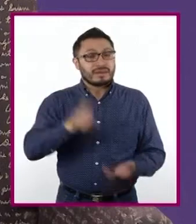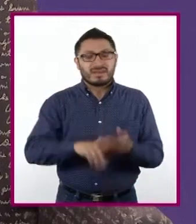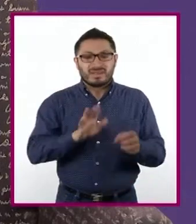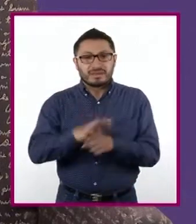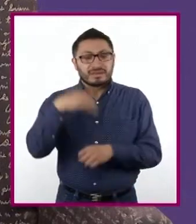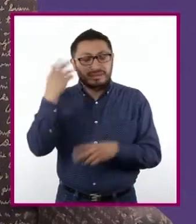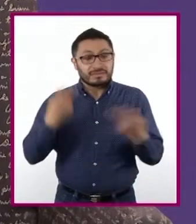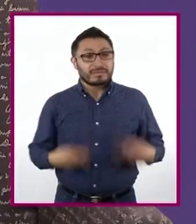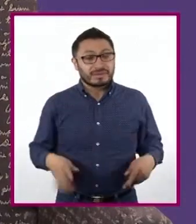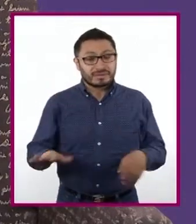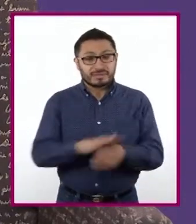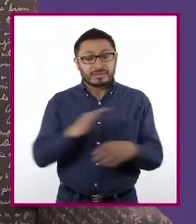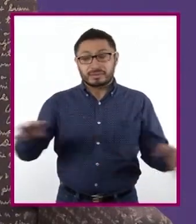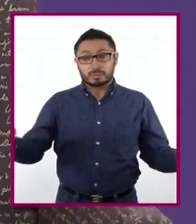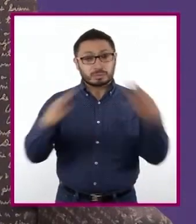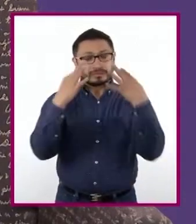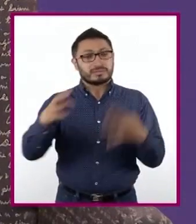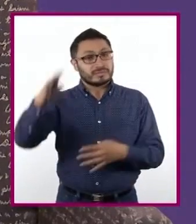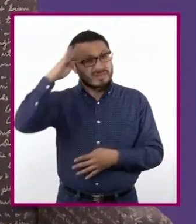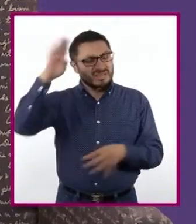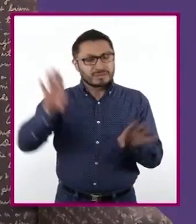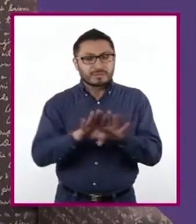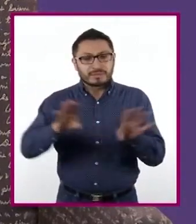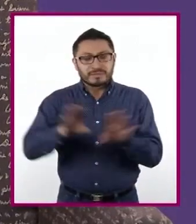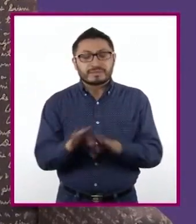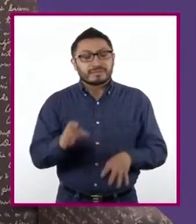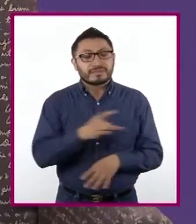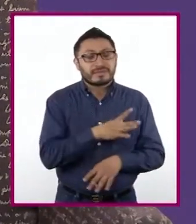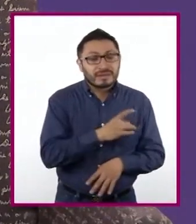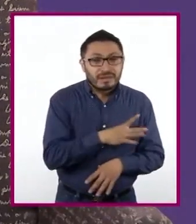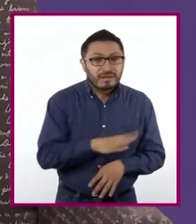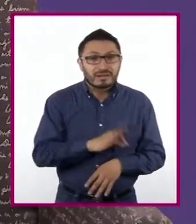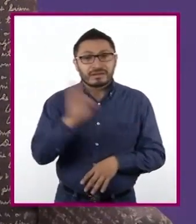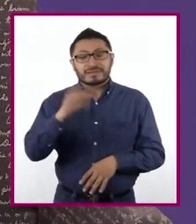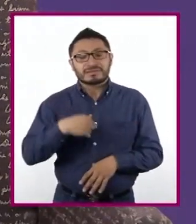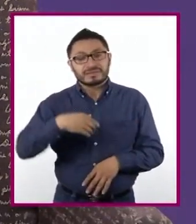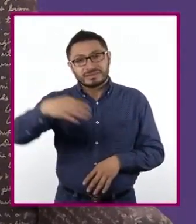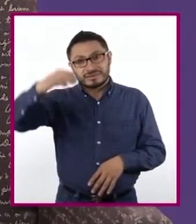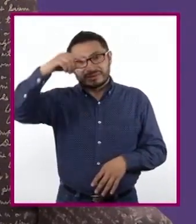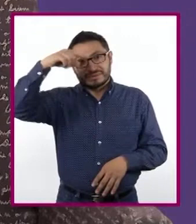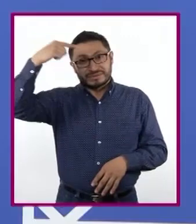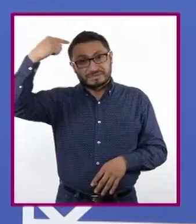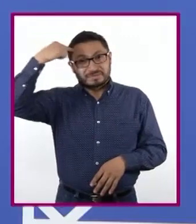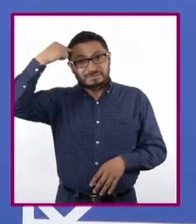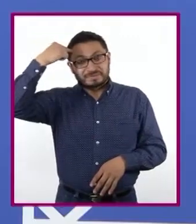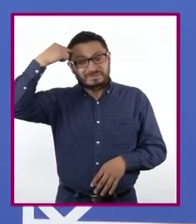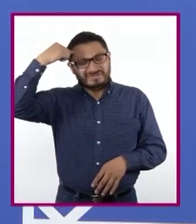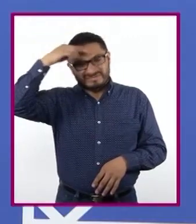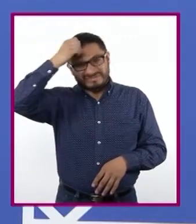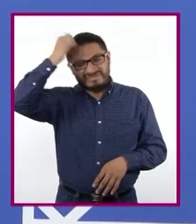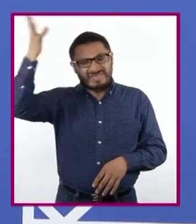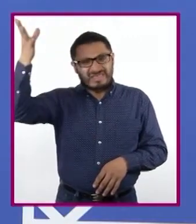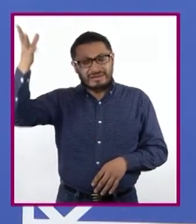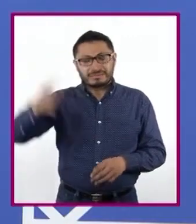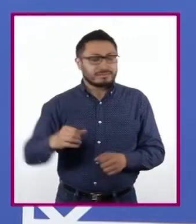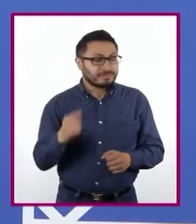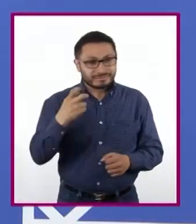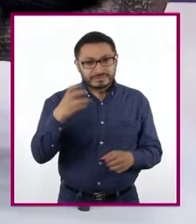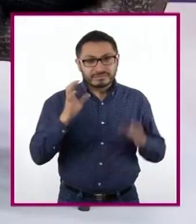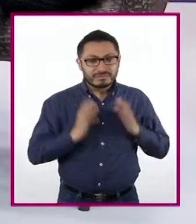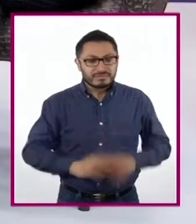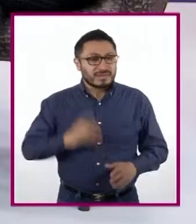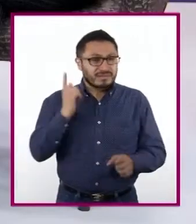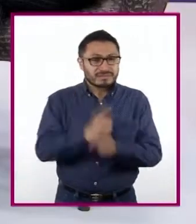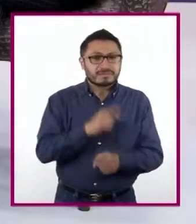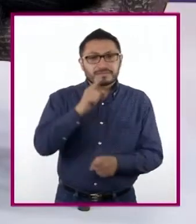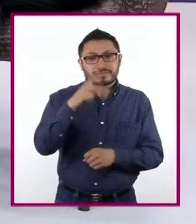Por tal, tener pensamientos catastróficos como que me voy a quedar en blanco o no ayudará. Esto porque el cuerpo detecta